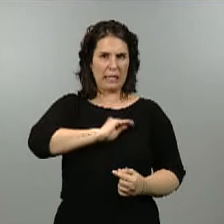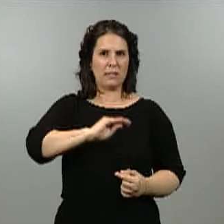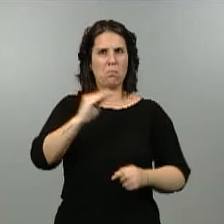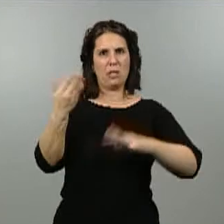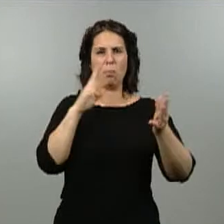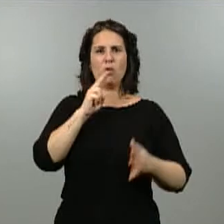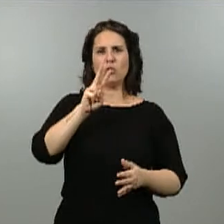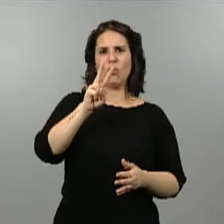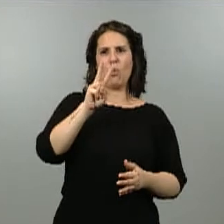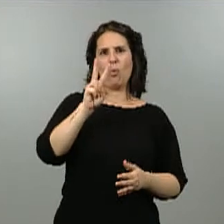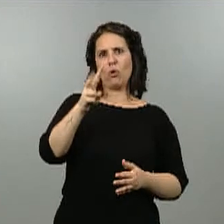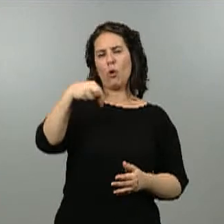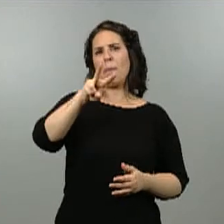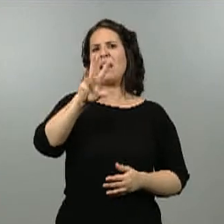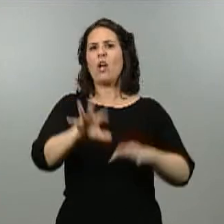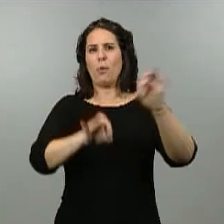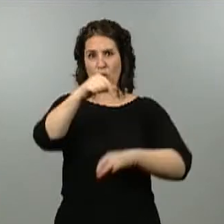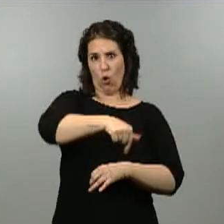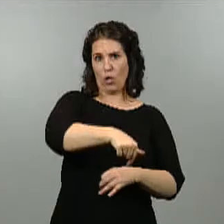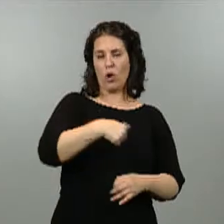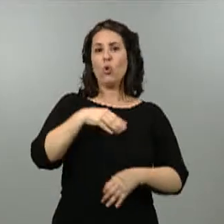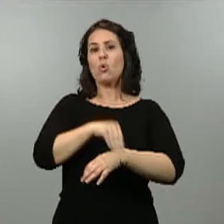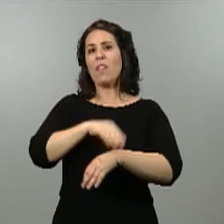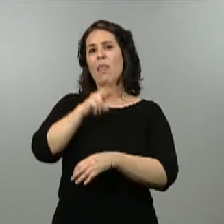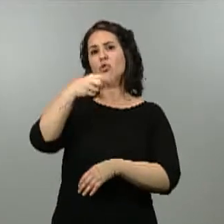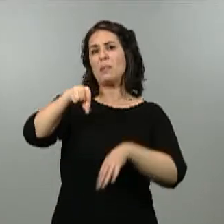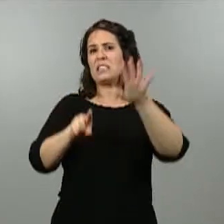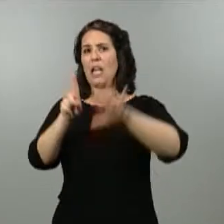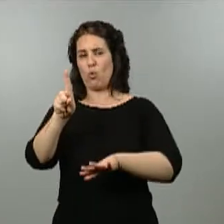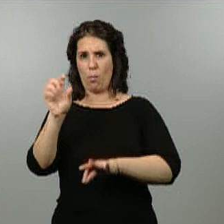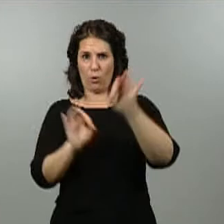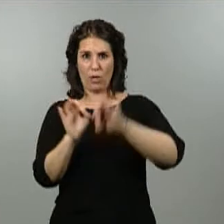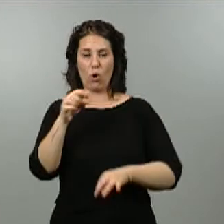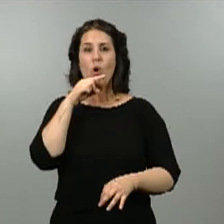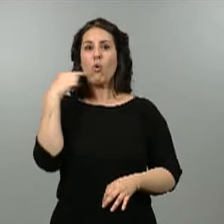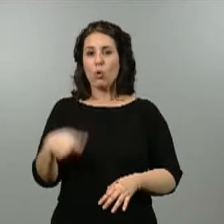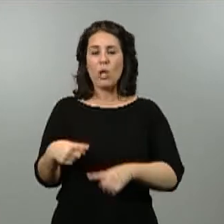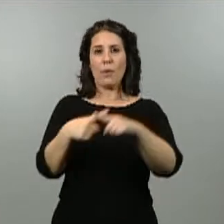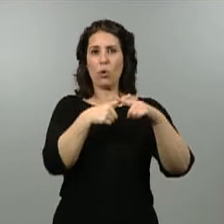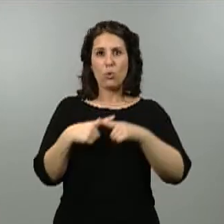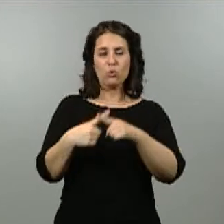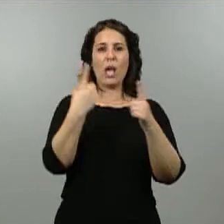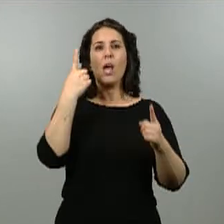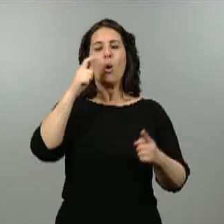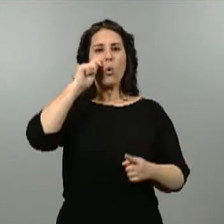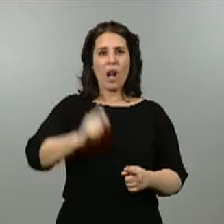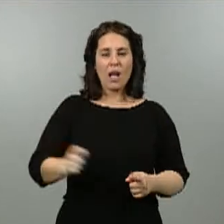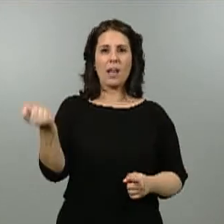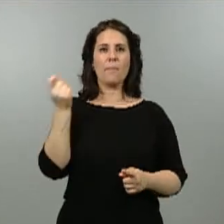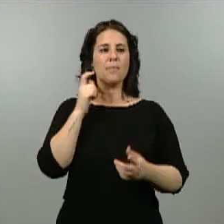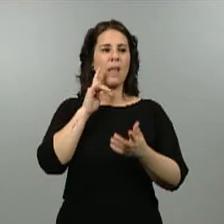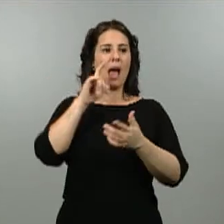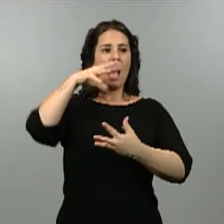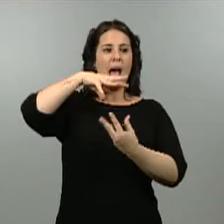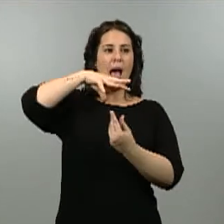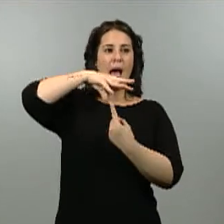por ejemplo, o Suecia 2,61%. En Rusia, Bielorrusia, Ucrania, Armenia, Azerbaiyán se está